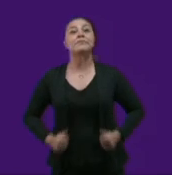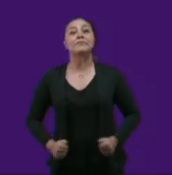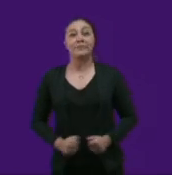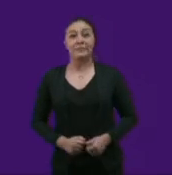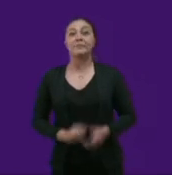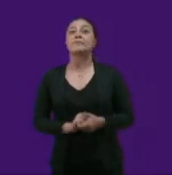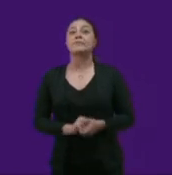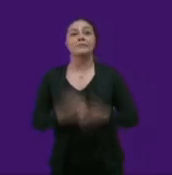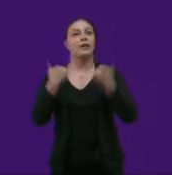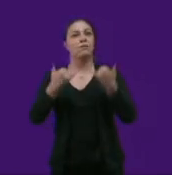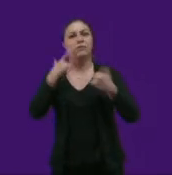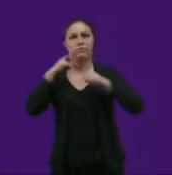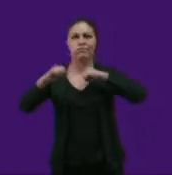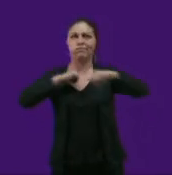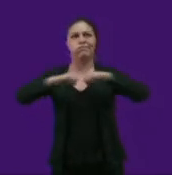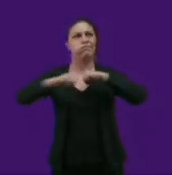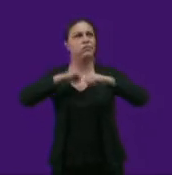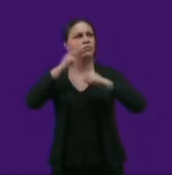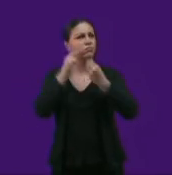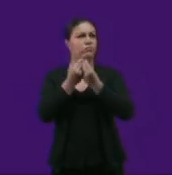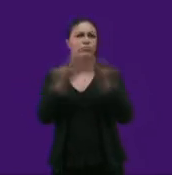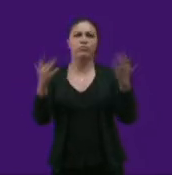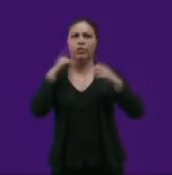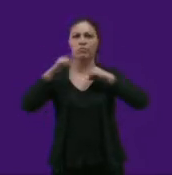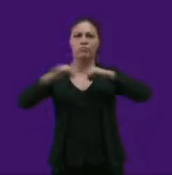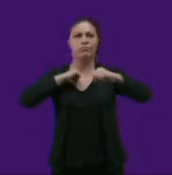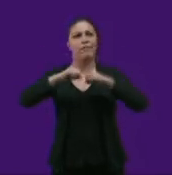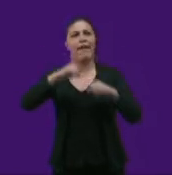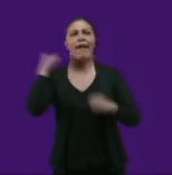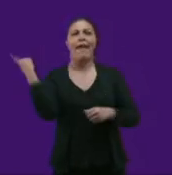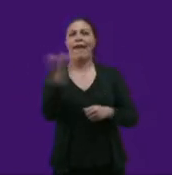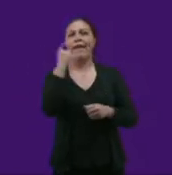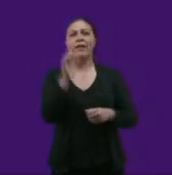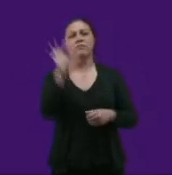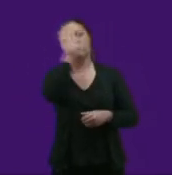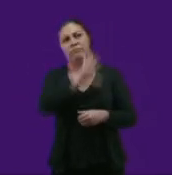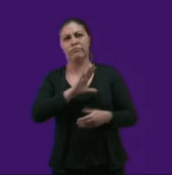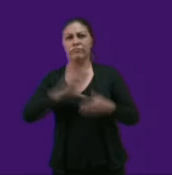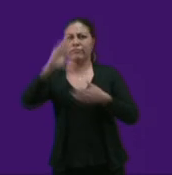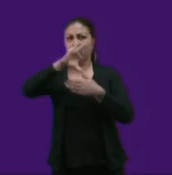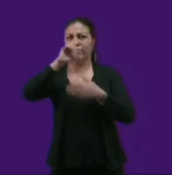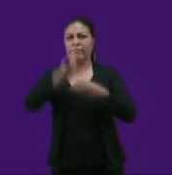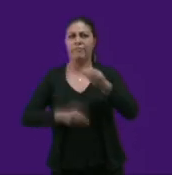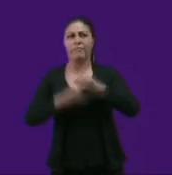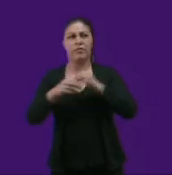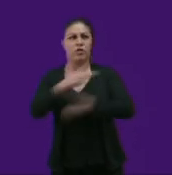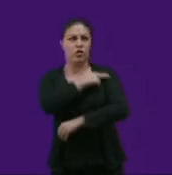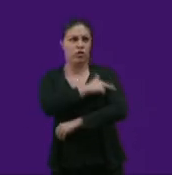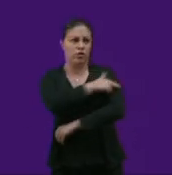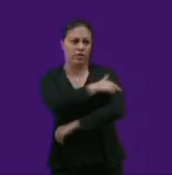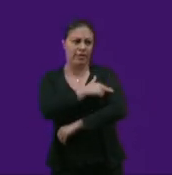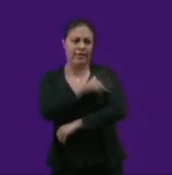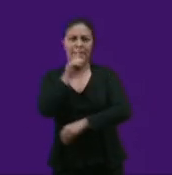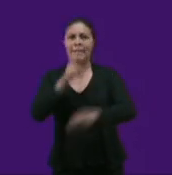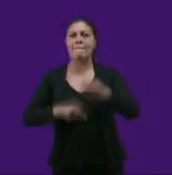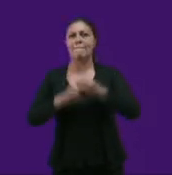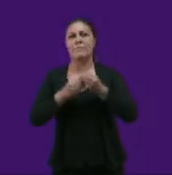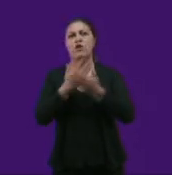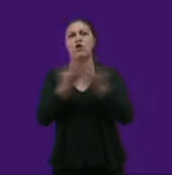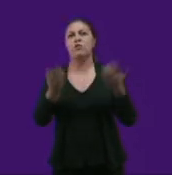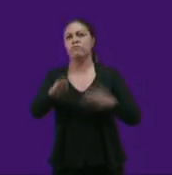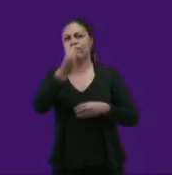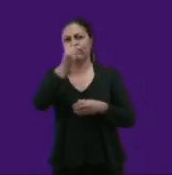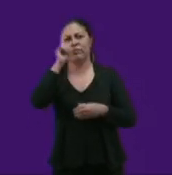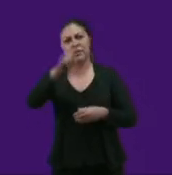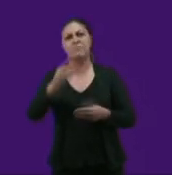seguimos haciendo desde asociaciones en toda América Latina con la Cruz Roja y con el Banco de Alimentos. Hemos hecho una serie además de conciertos con